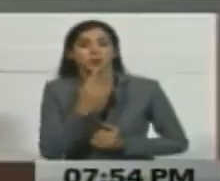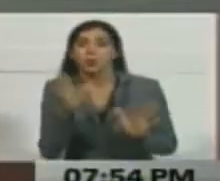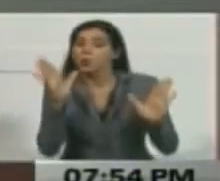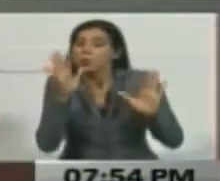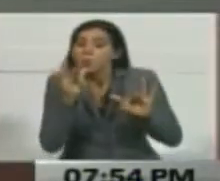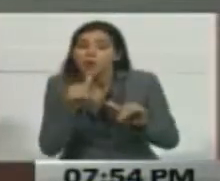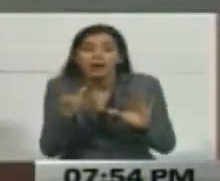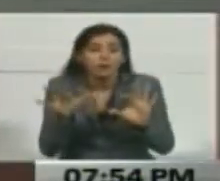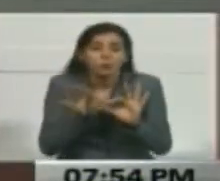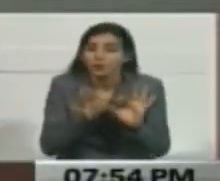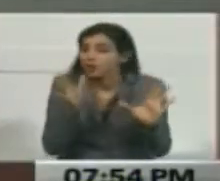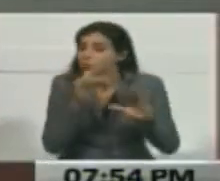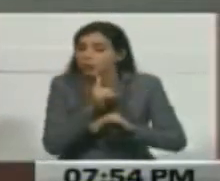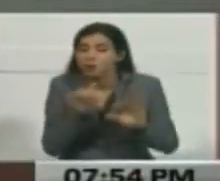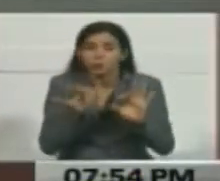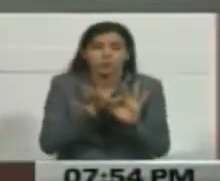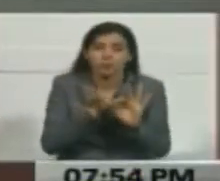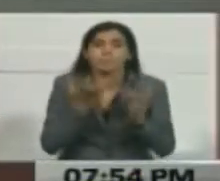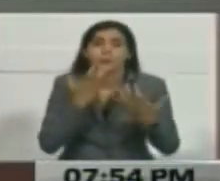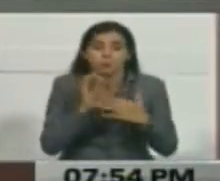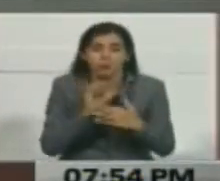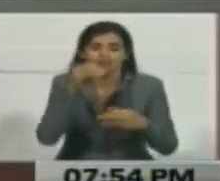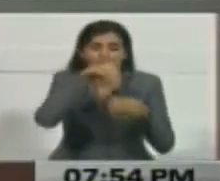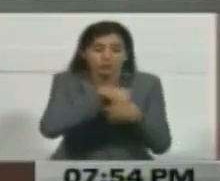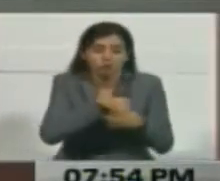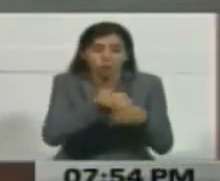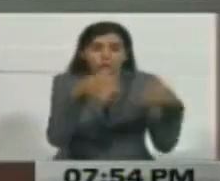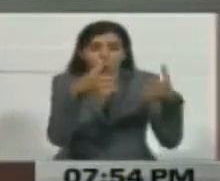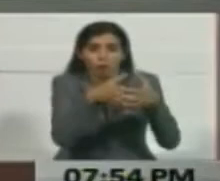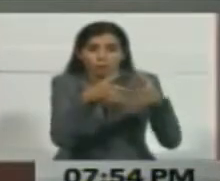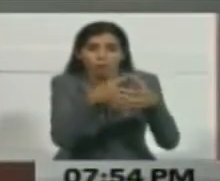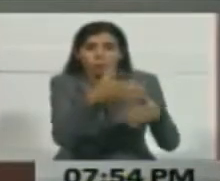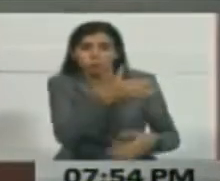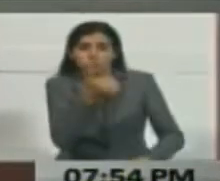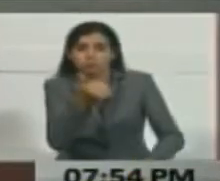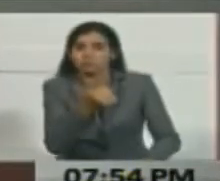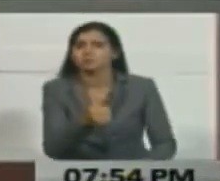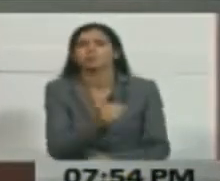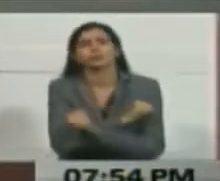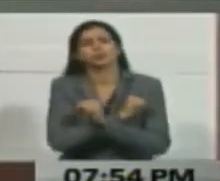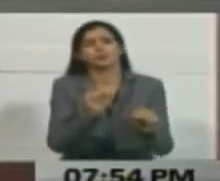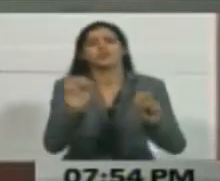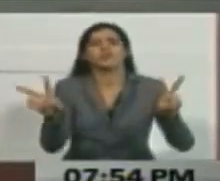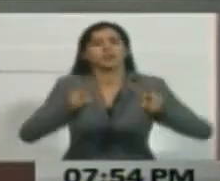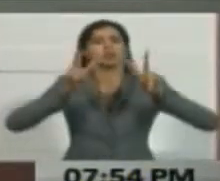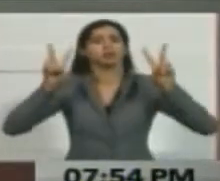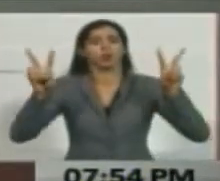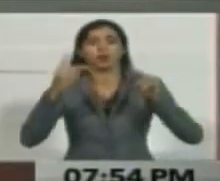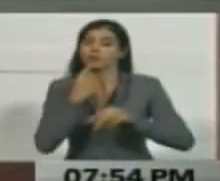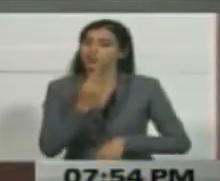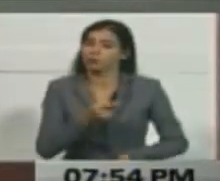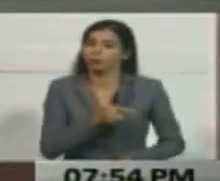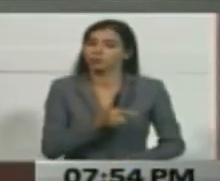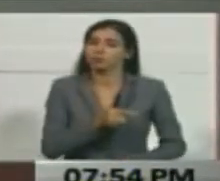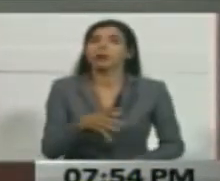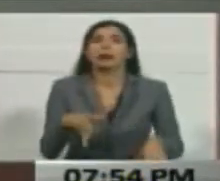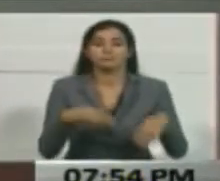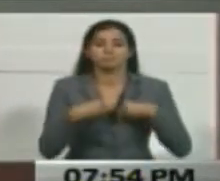unidad entre la misma oposición, no habrá victoria. Y además